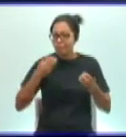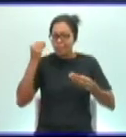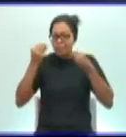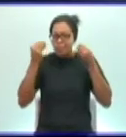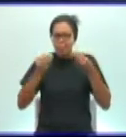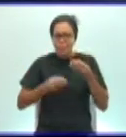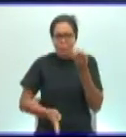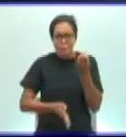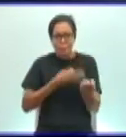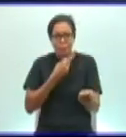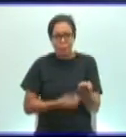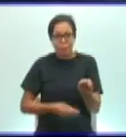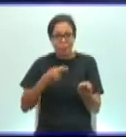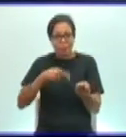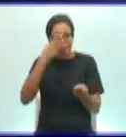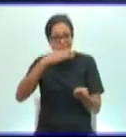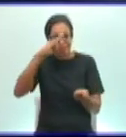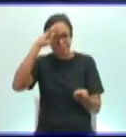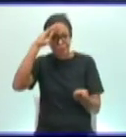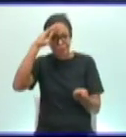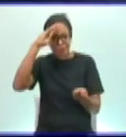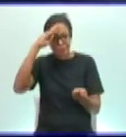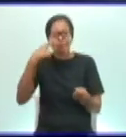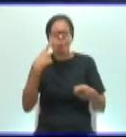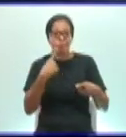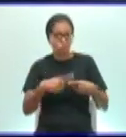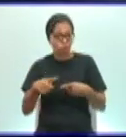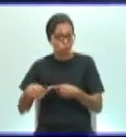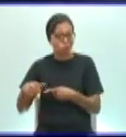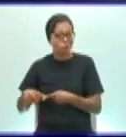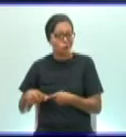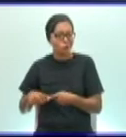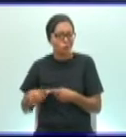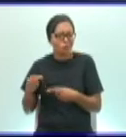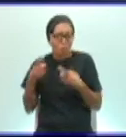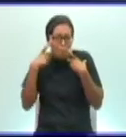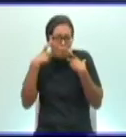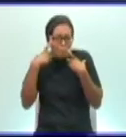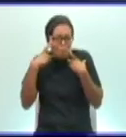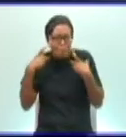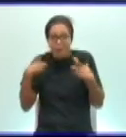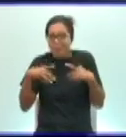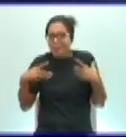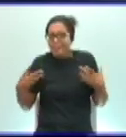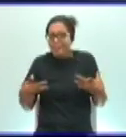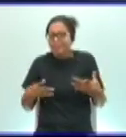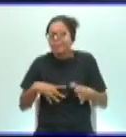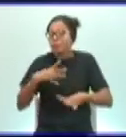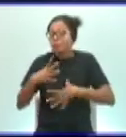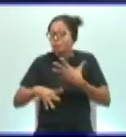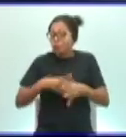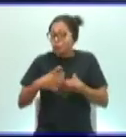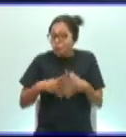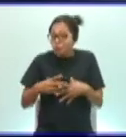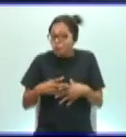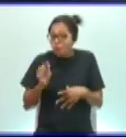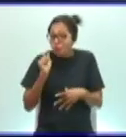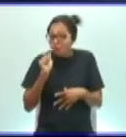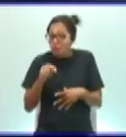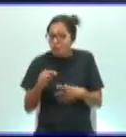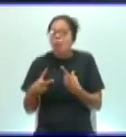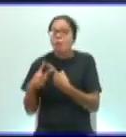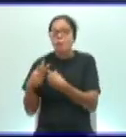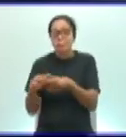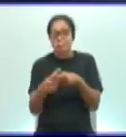Cuba, pero lo más importante es que se dan soluciones a los problemas que se enfocan, pero además se proponen leyes revolucionarias